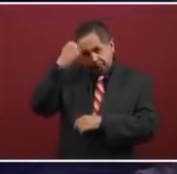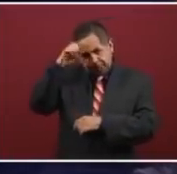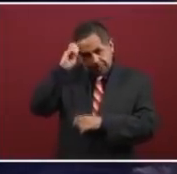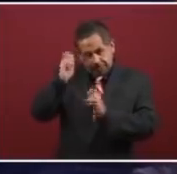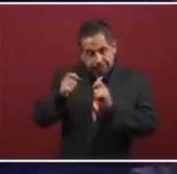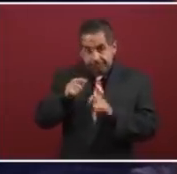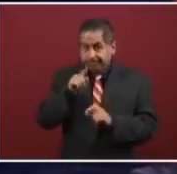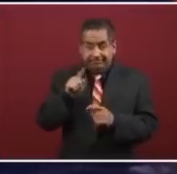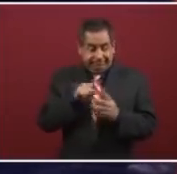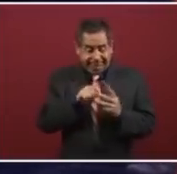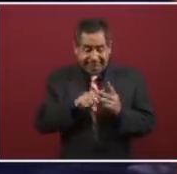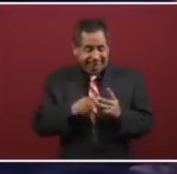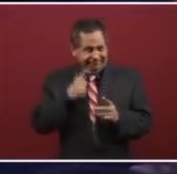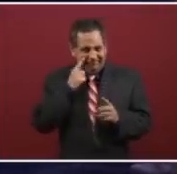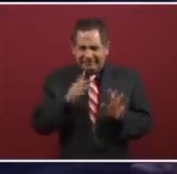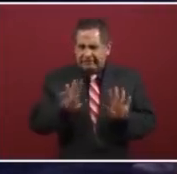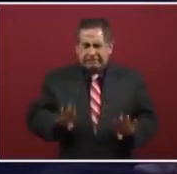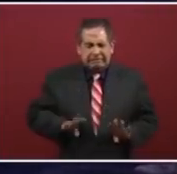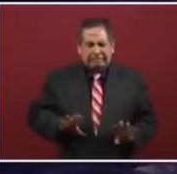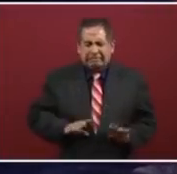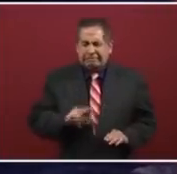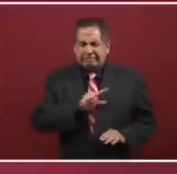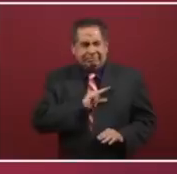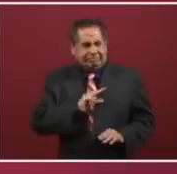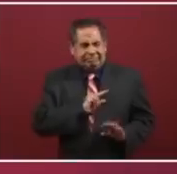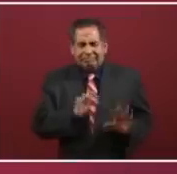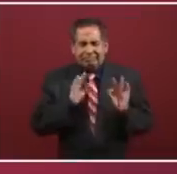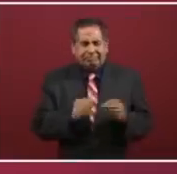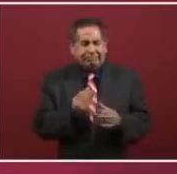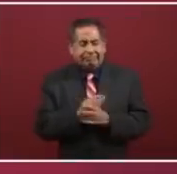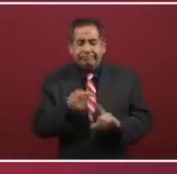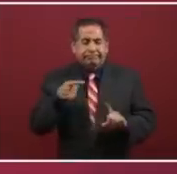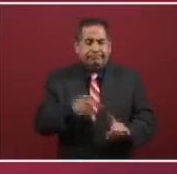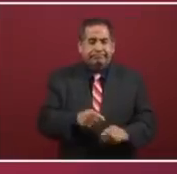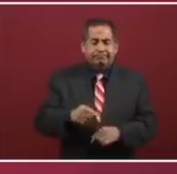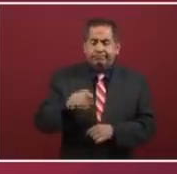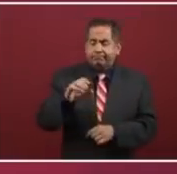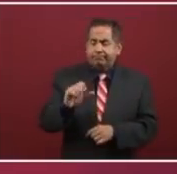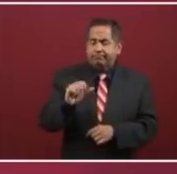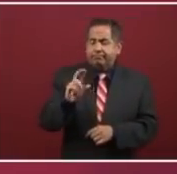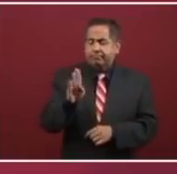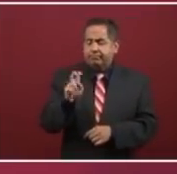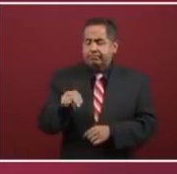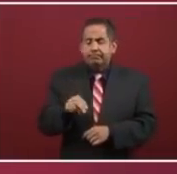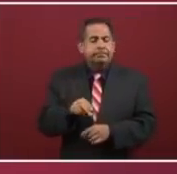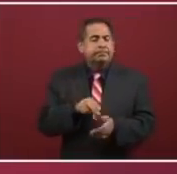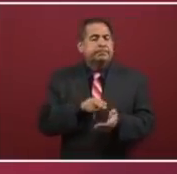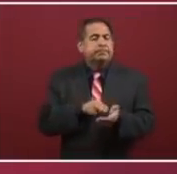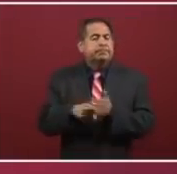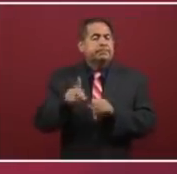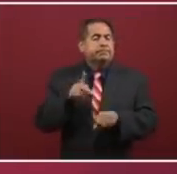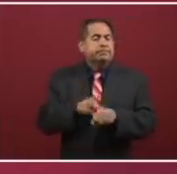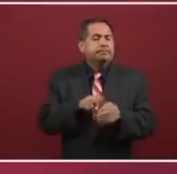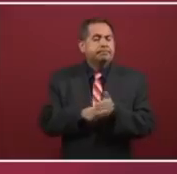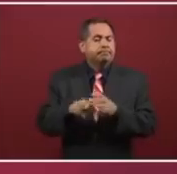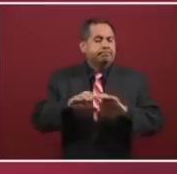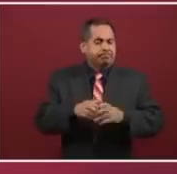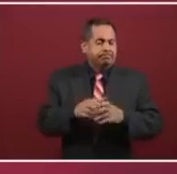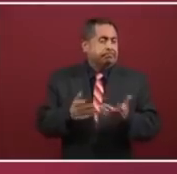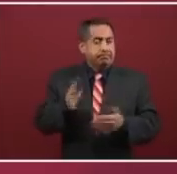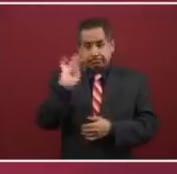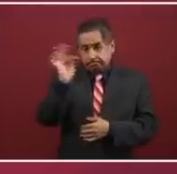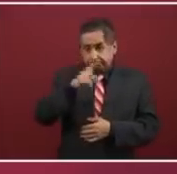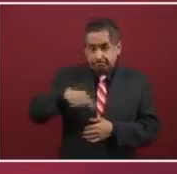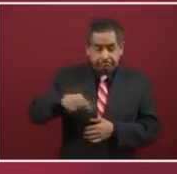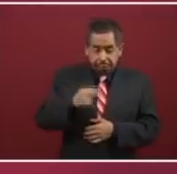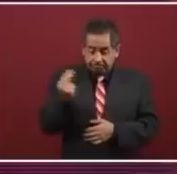pero estas son minas de carbón. Y si se requiere, les vamos a pedir